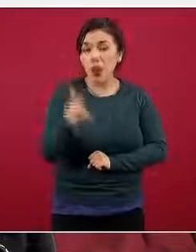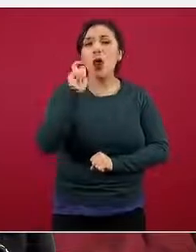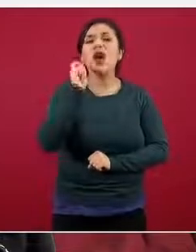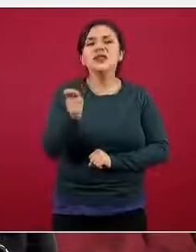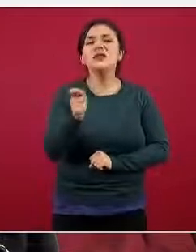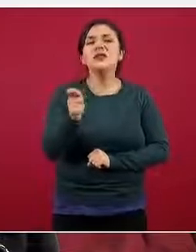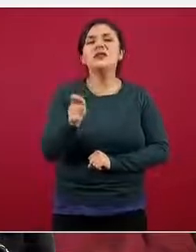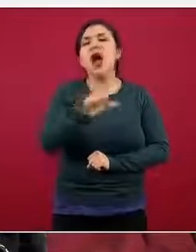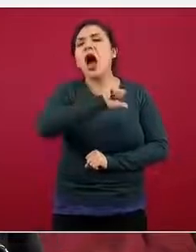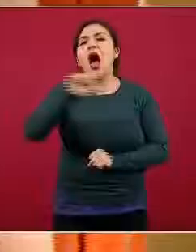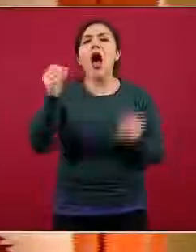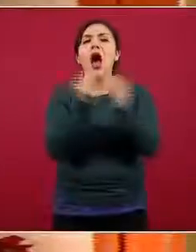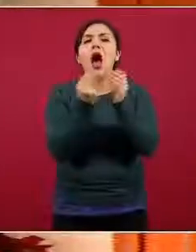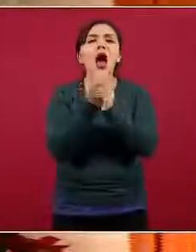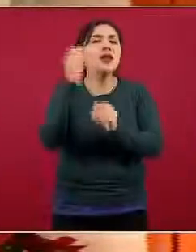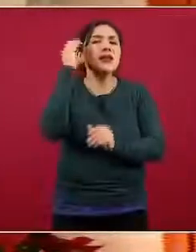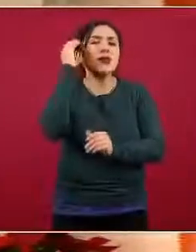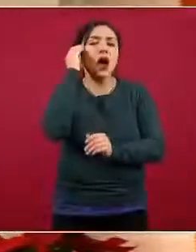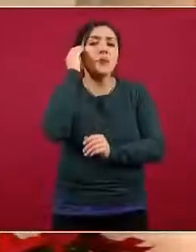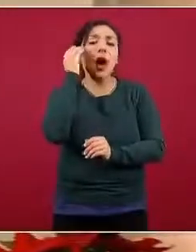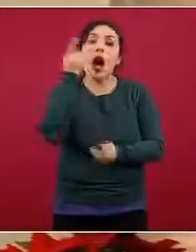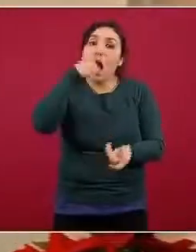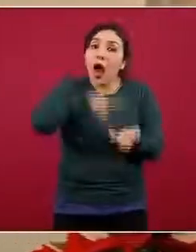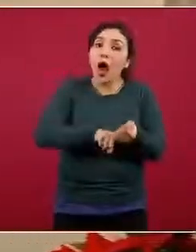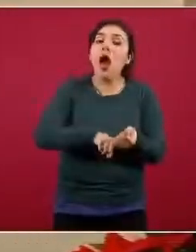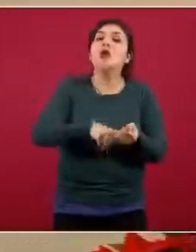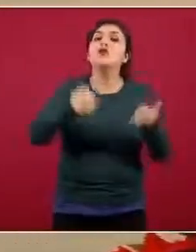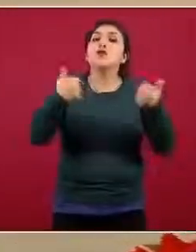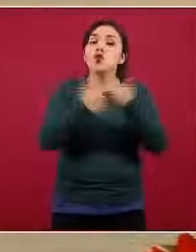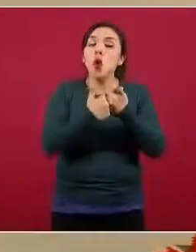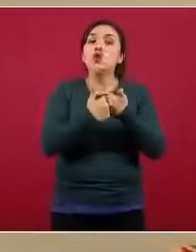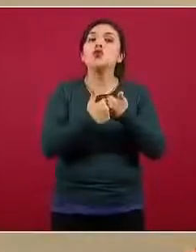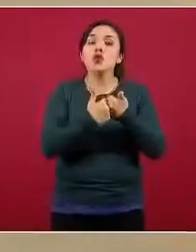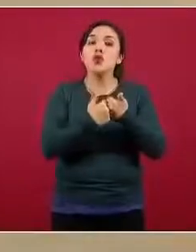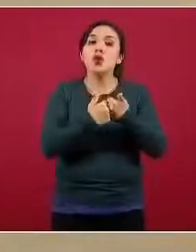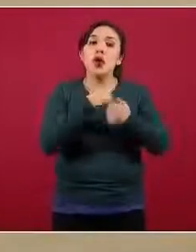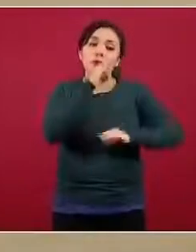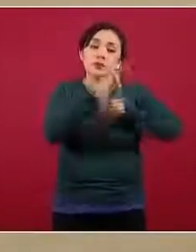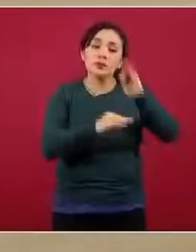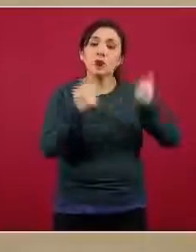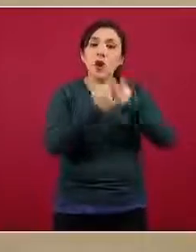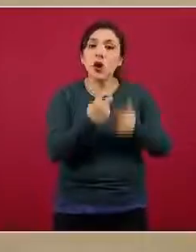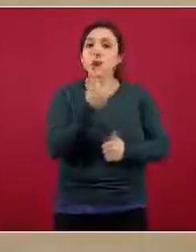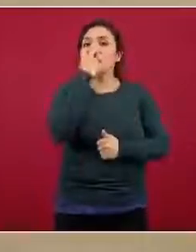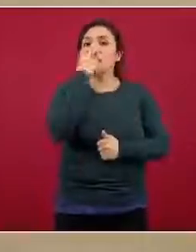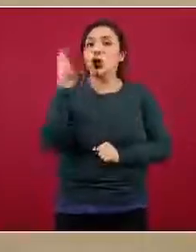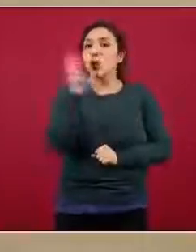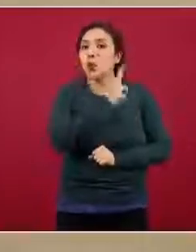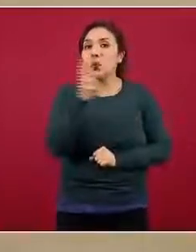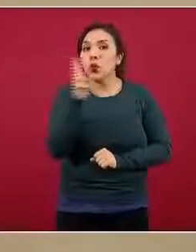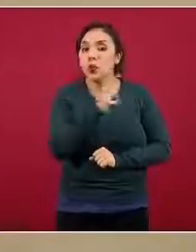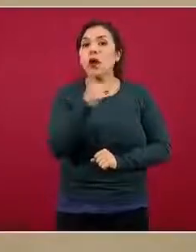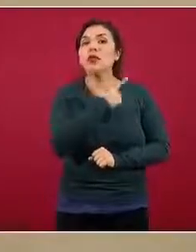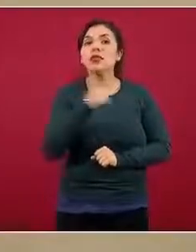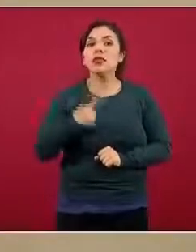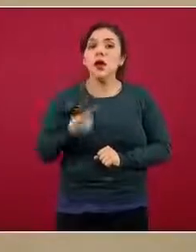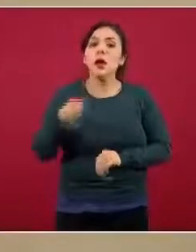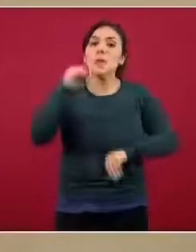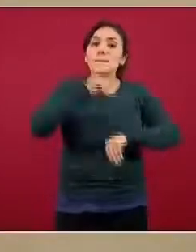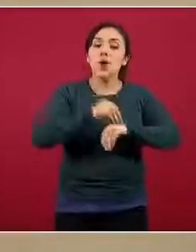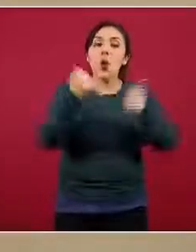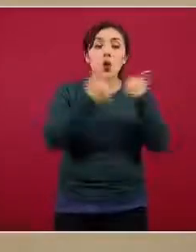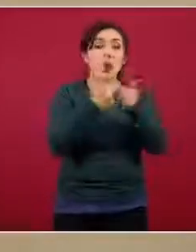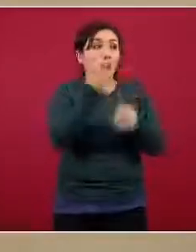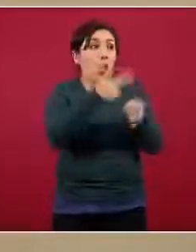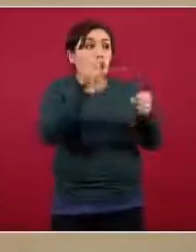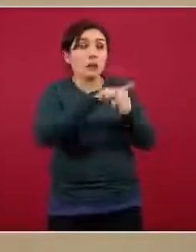estamos hablando de las camas que, además de tener un ventilador, tienen que tener, o sea, si un hospital